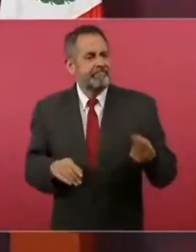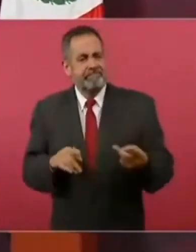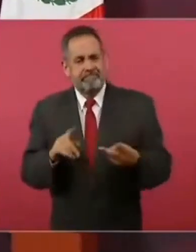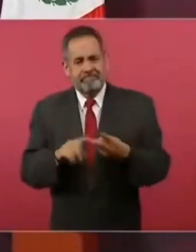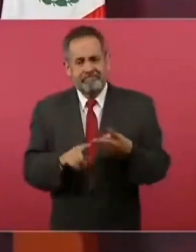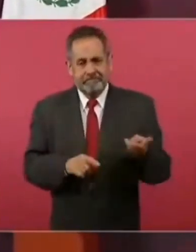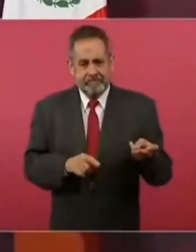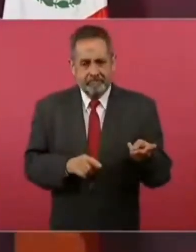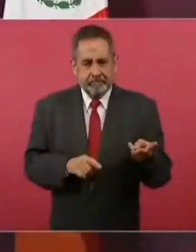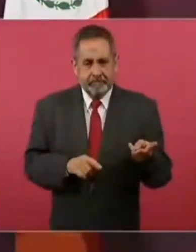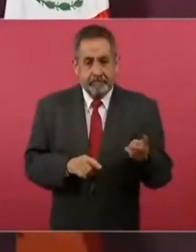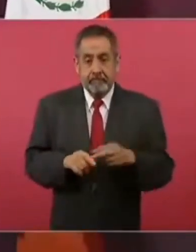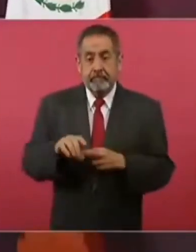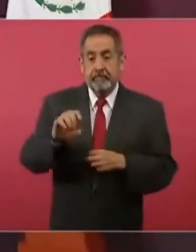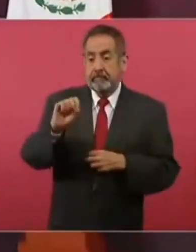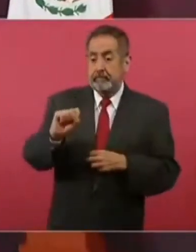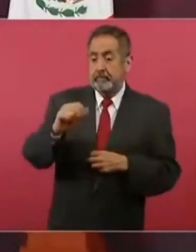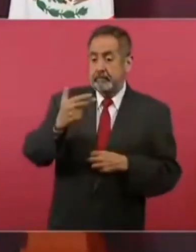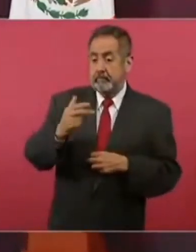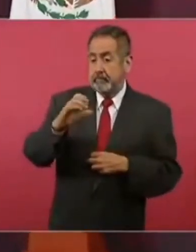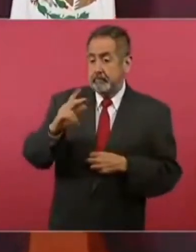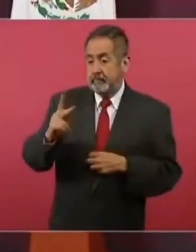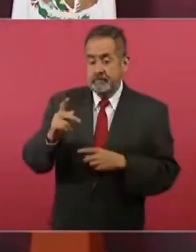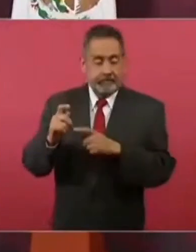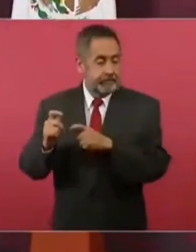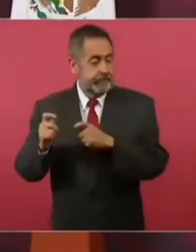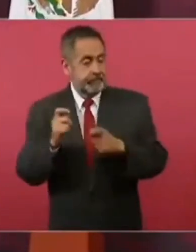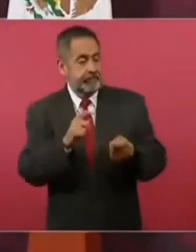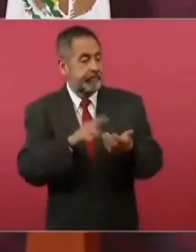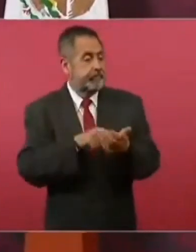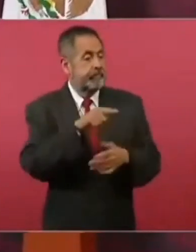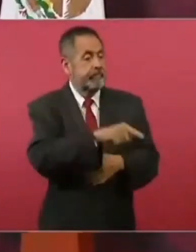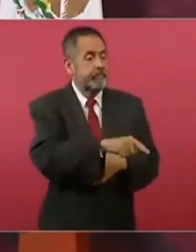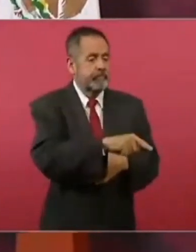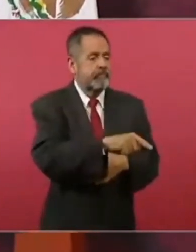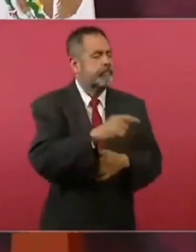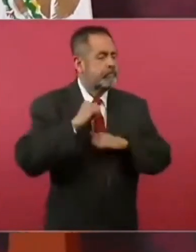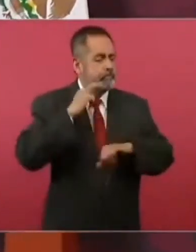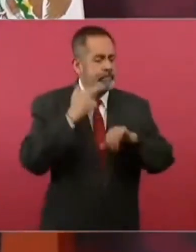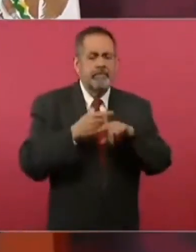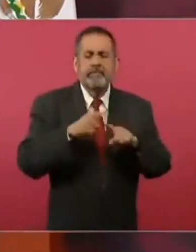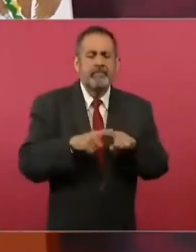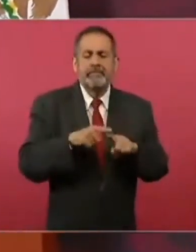Le entregó la Secretaría de Hacienda al que había estado de subsecretario